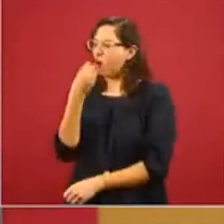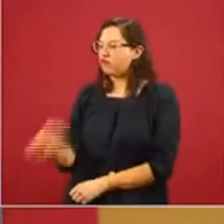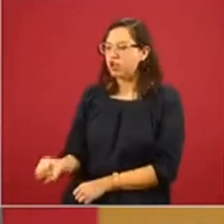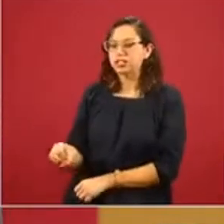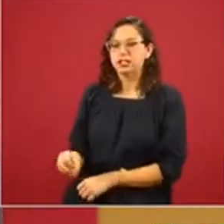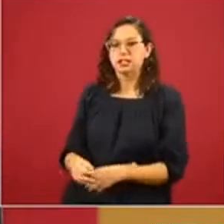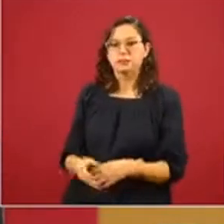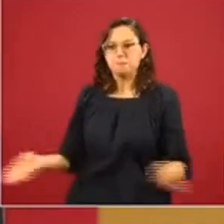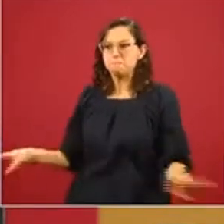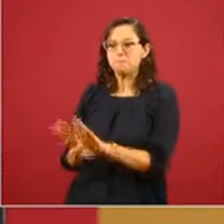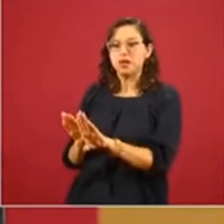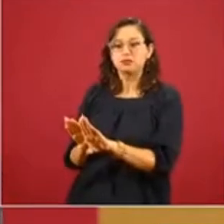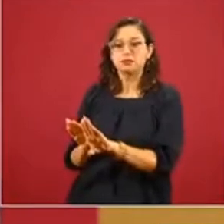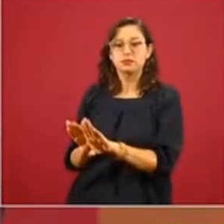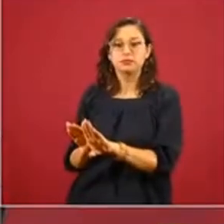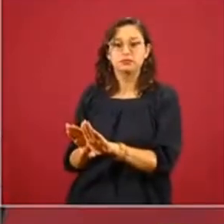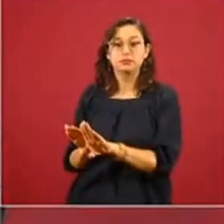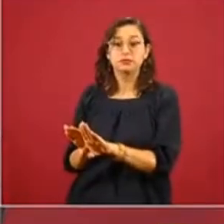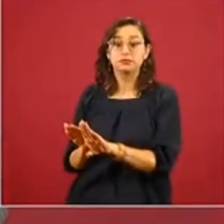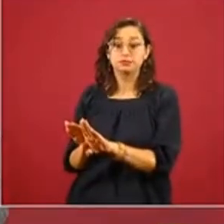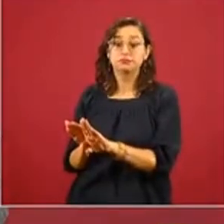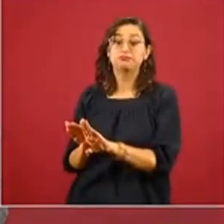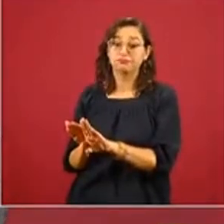casa? Perece,